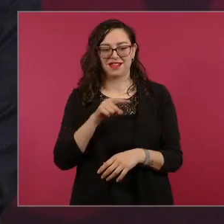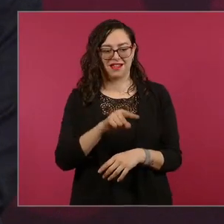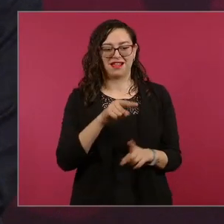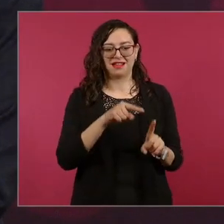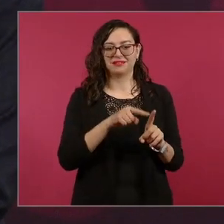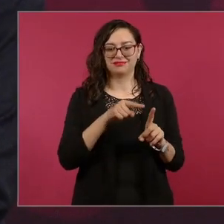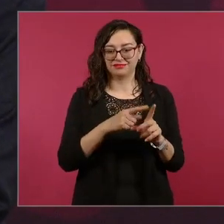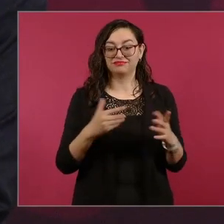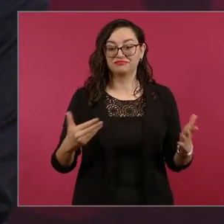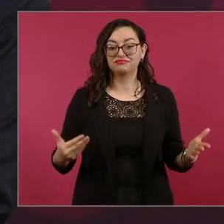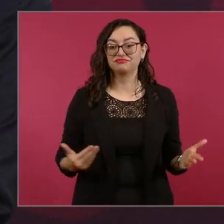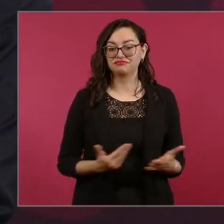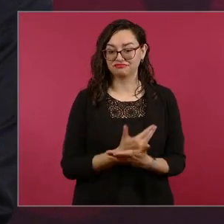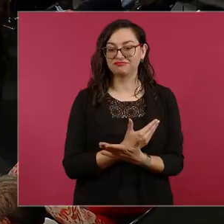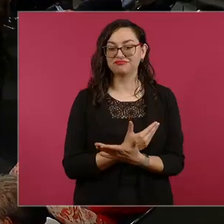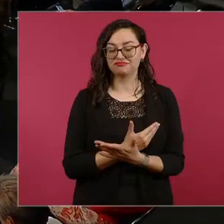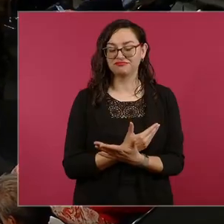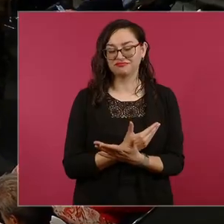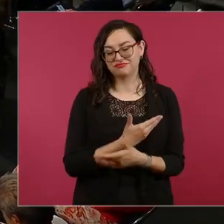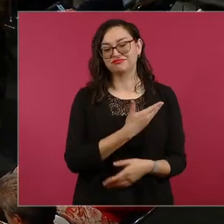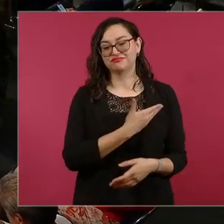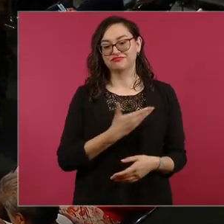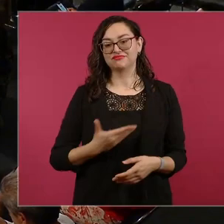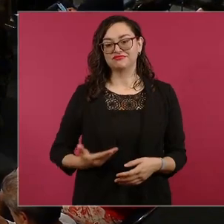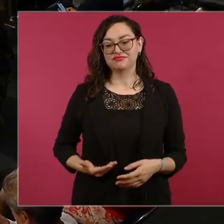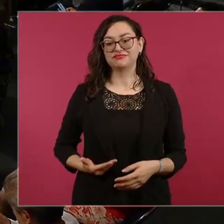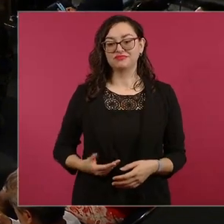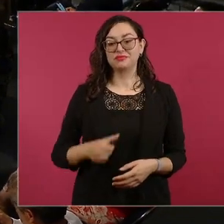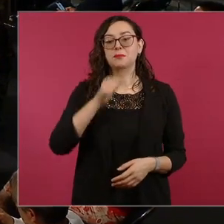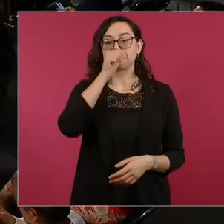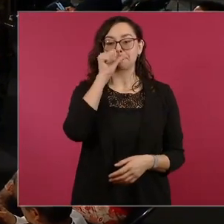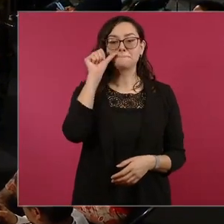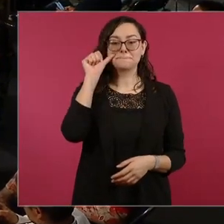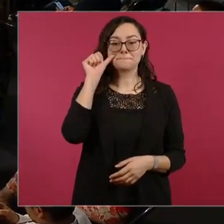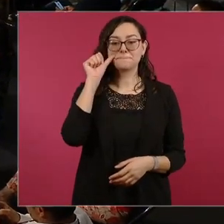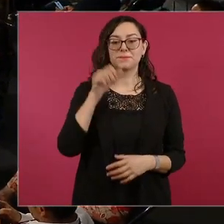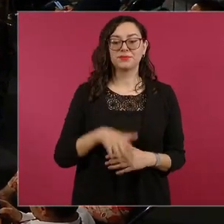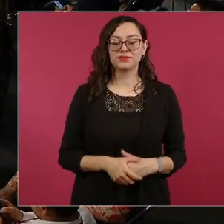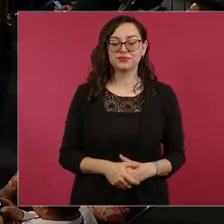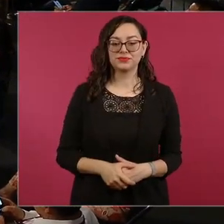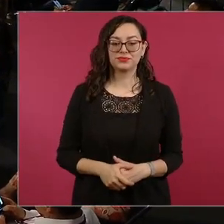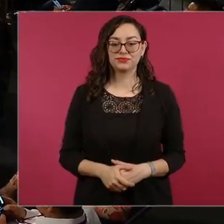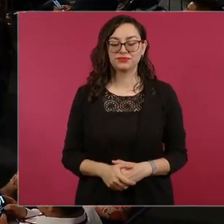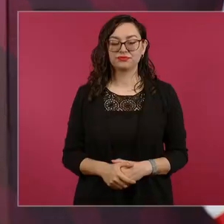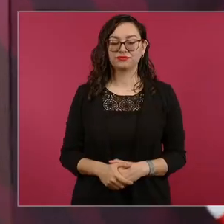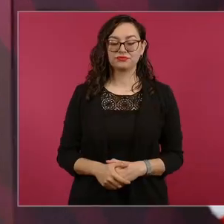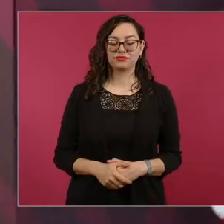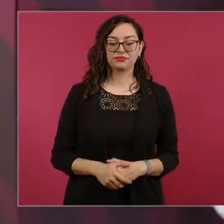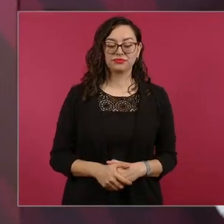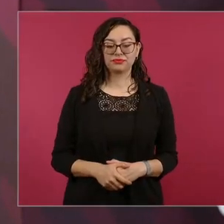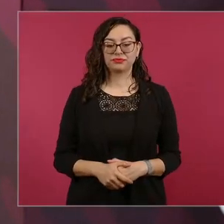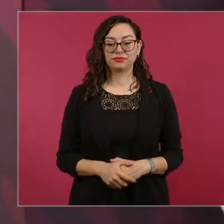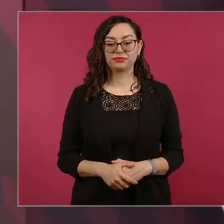Gracias, señor Benito Juárez García. Entonces,